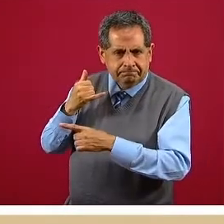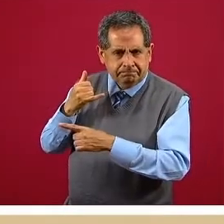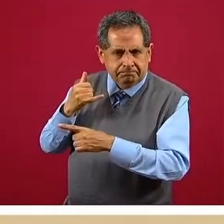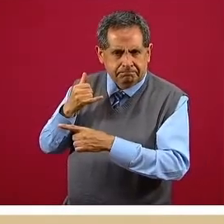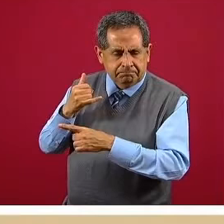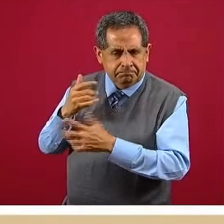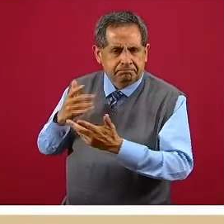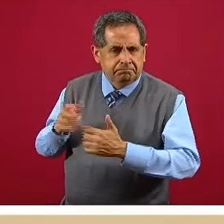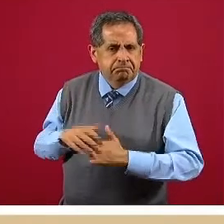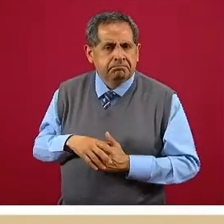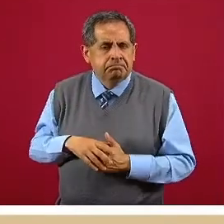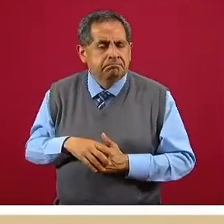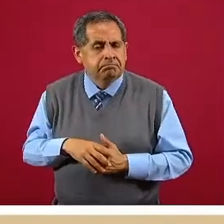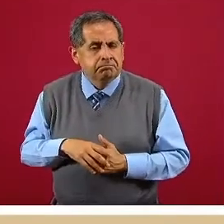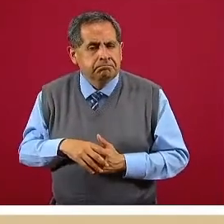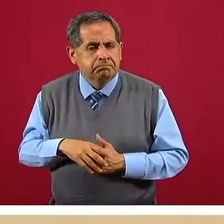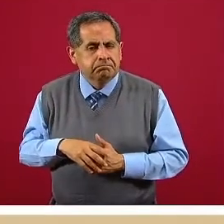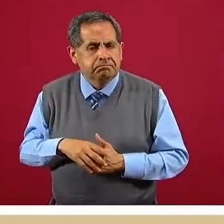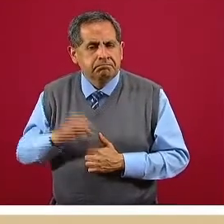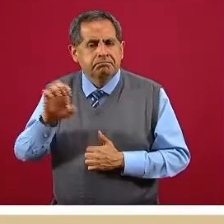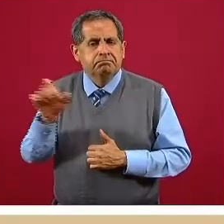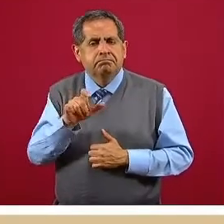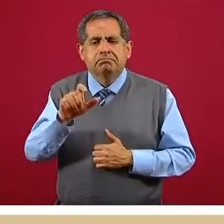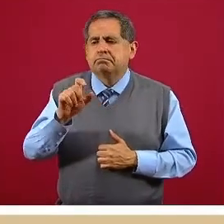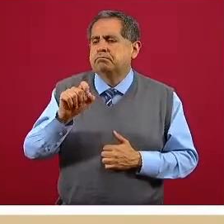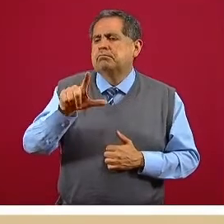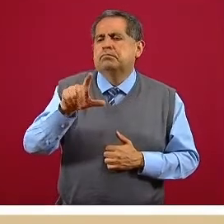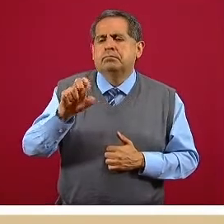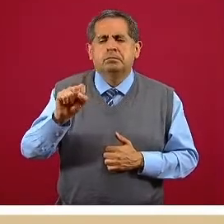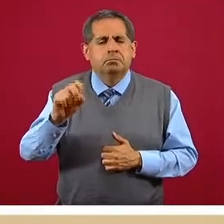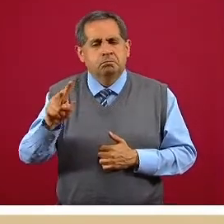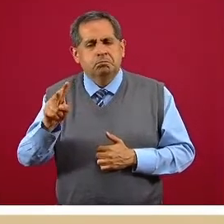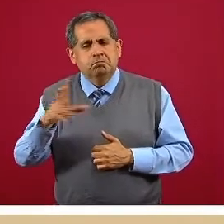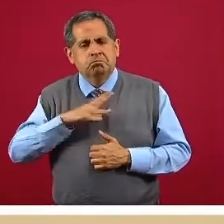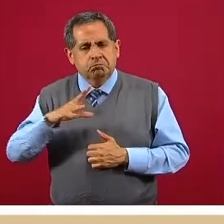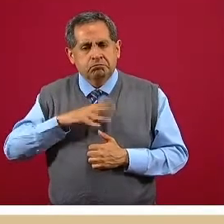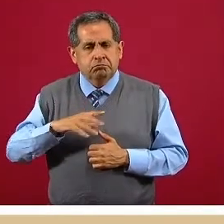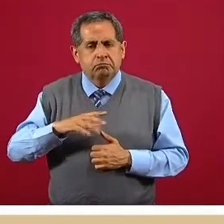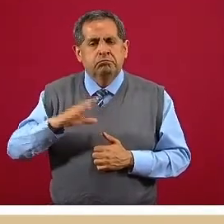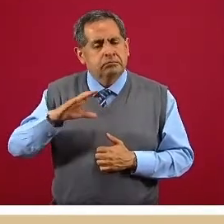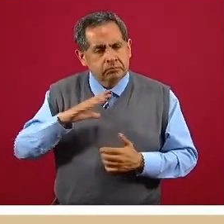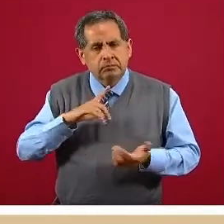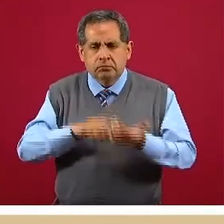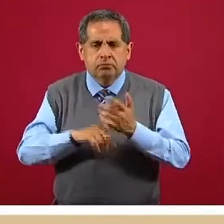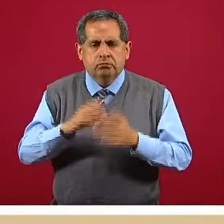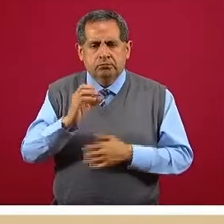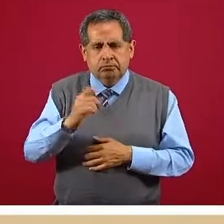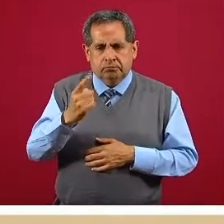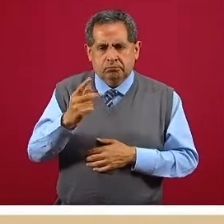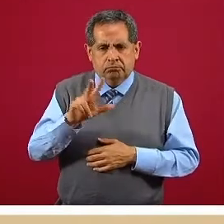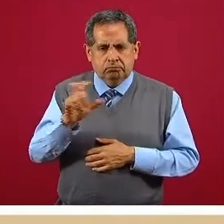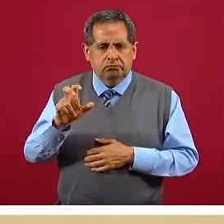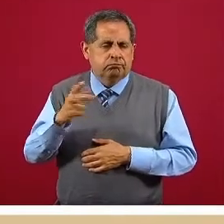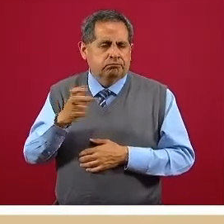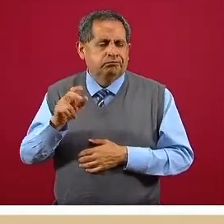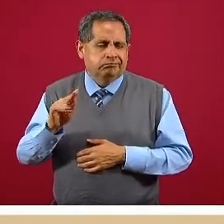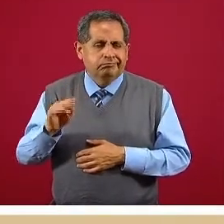773-293000 en la extensión 2862 y contamos con un